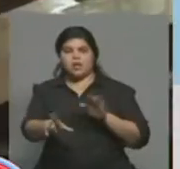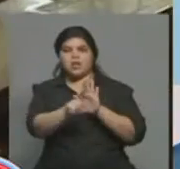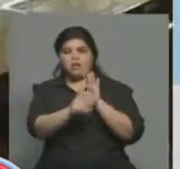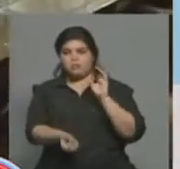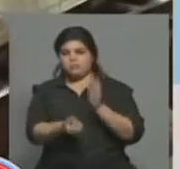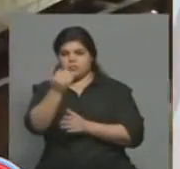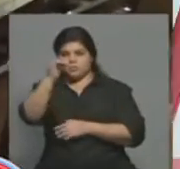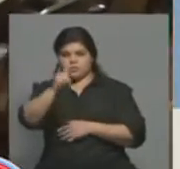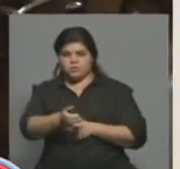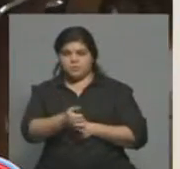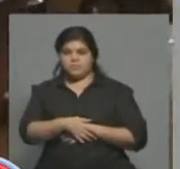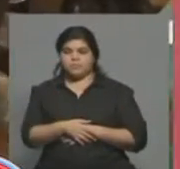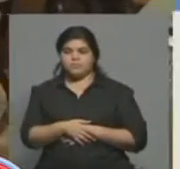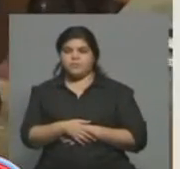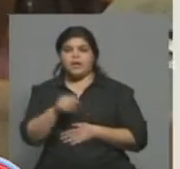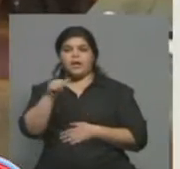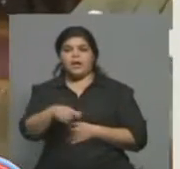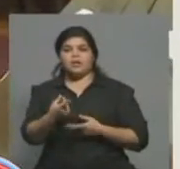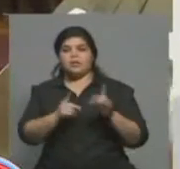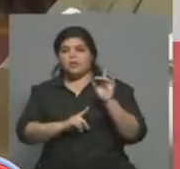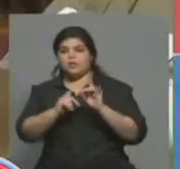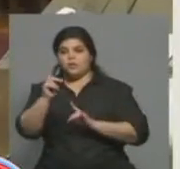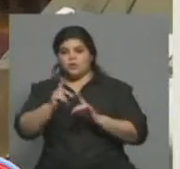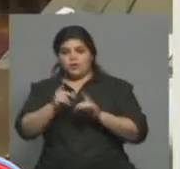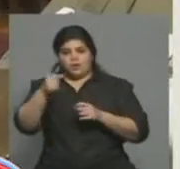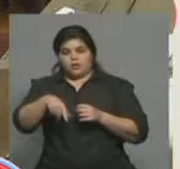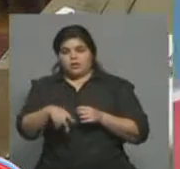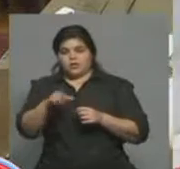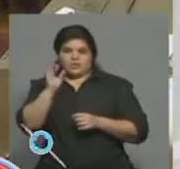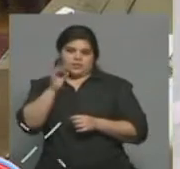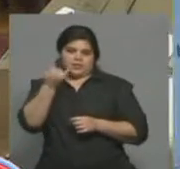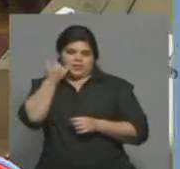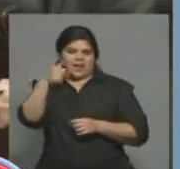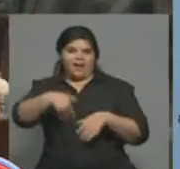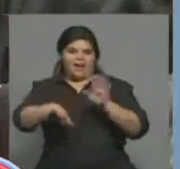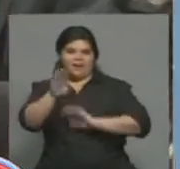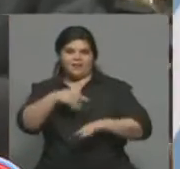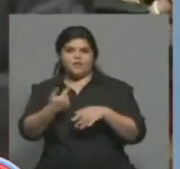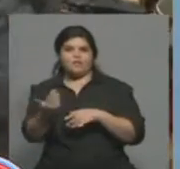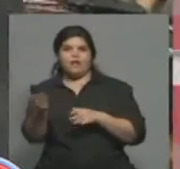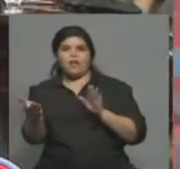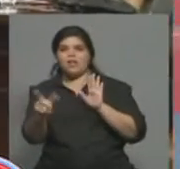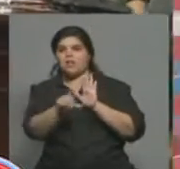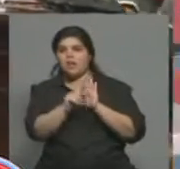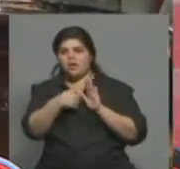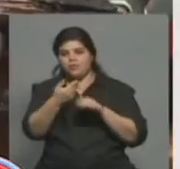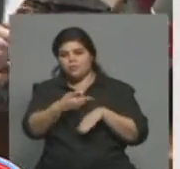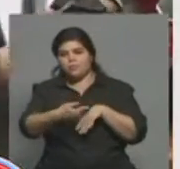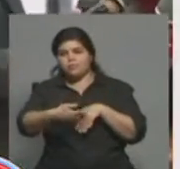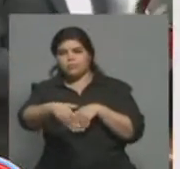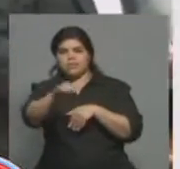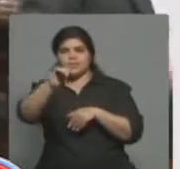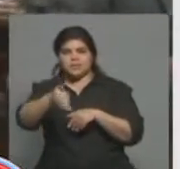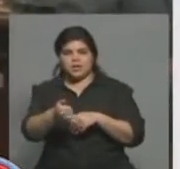igualdad. Pero el cambio se va a dar cuando todos nosotros, los que hacemos política y la ciudadanía en